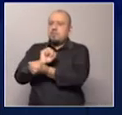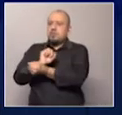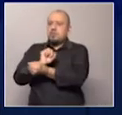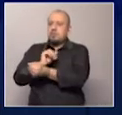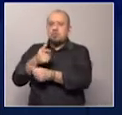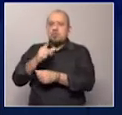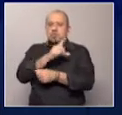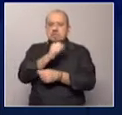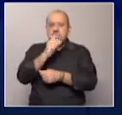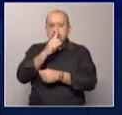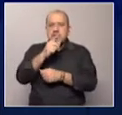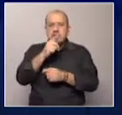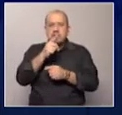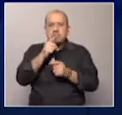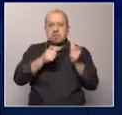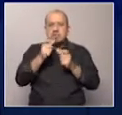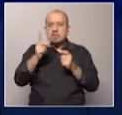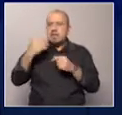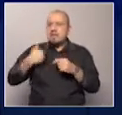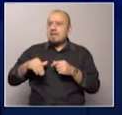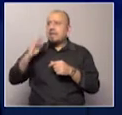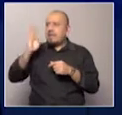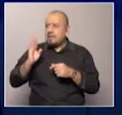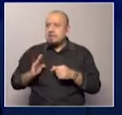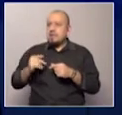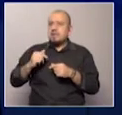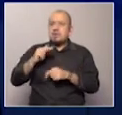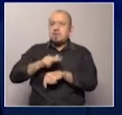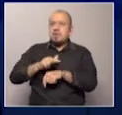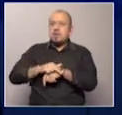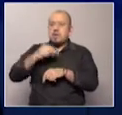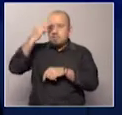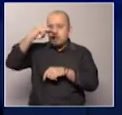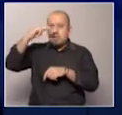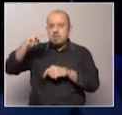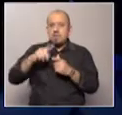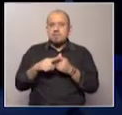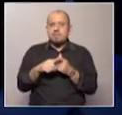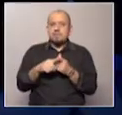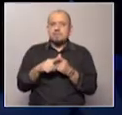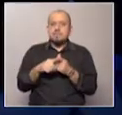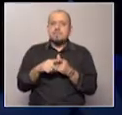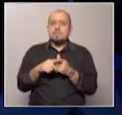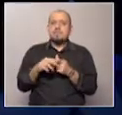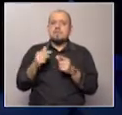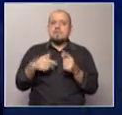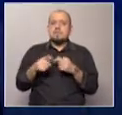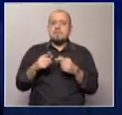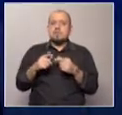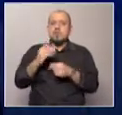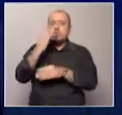habitantes argentina que paraguay que brasil que méxico 300 dólares y hay poca más exacto